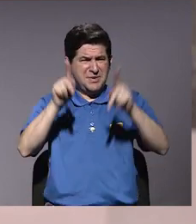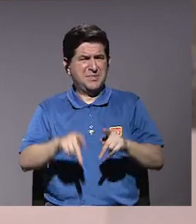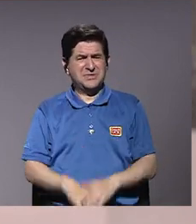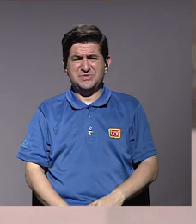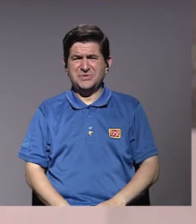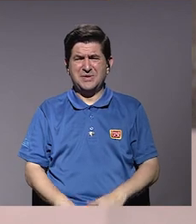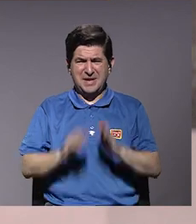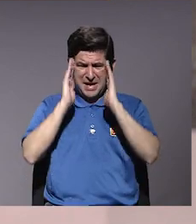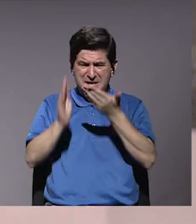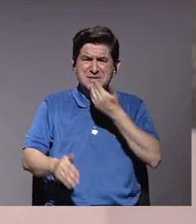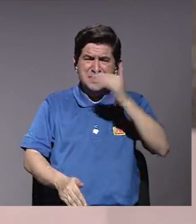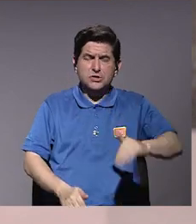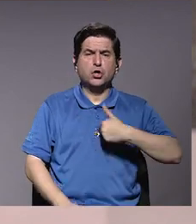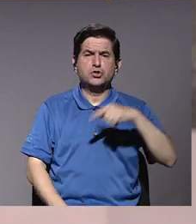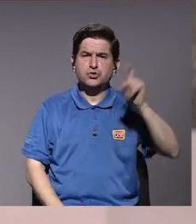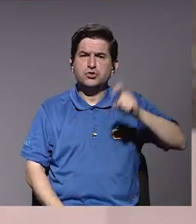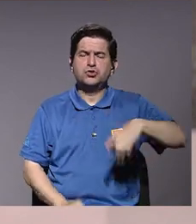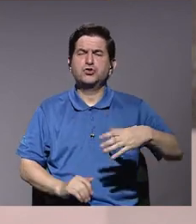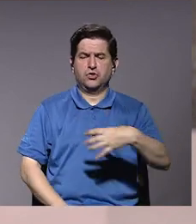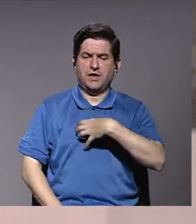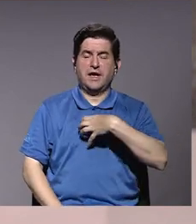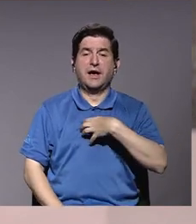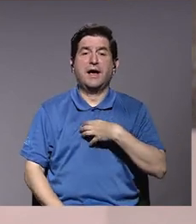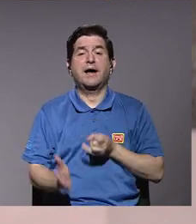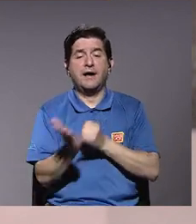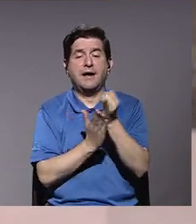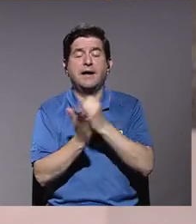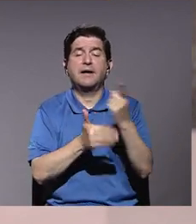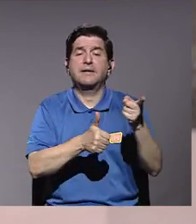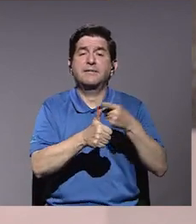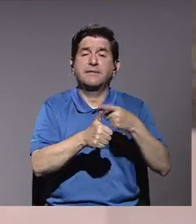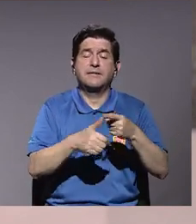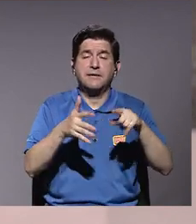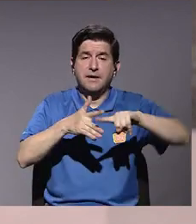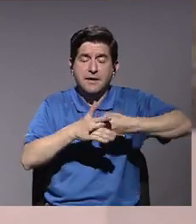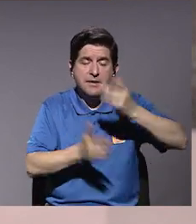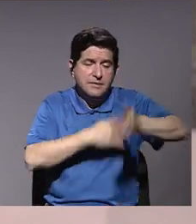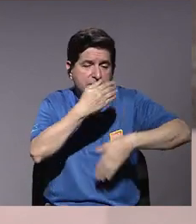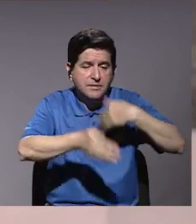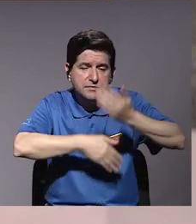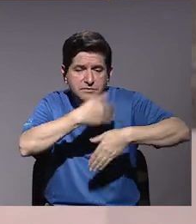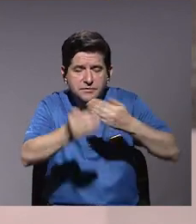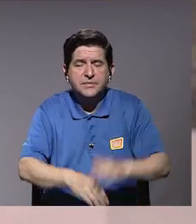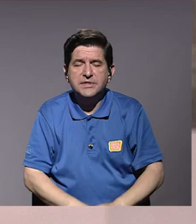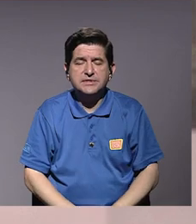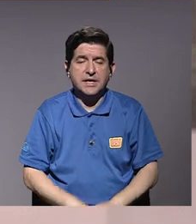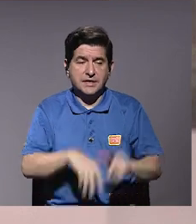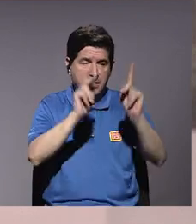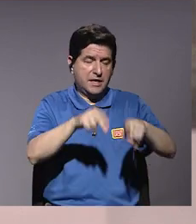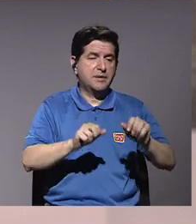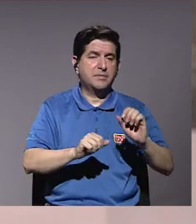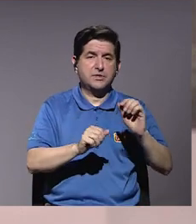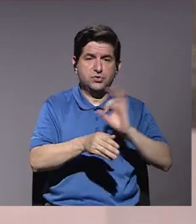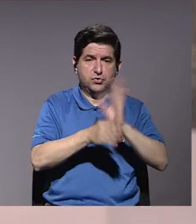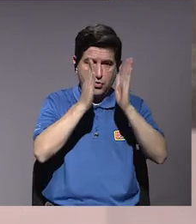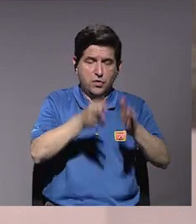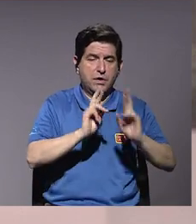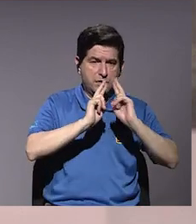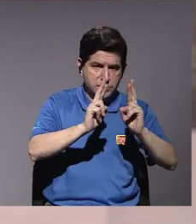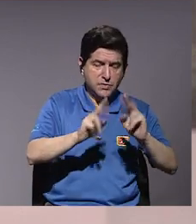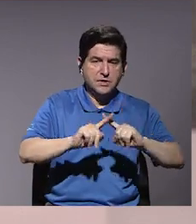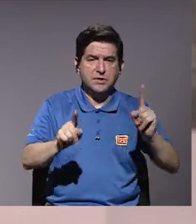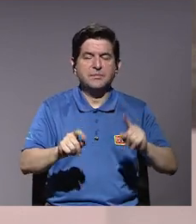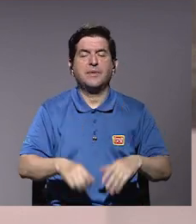maltrató, entonces yo necesito poner la queja. Y es una investigación preliminar y entonces ya comenzamos todo el procedimiento, el descargo y todo lo demás.